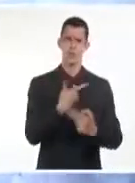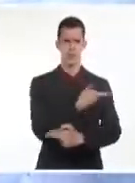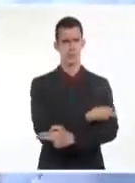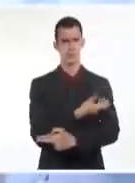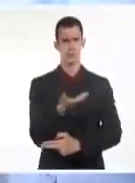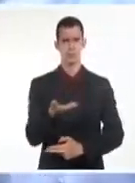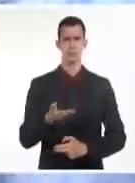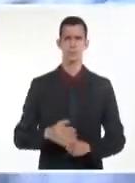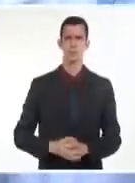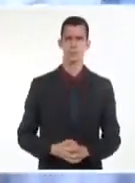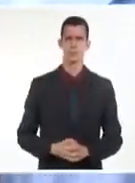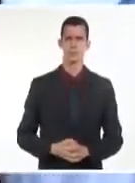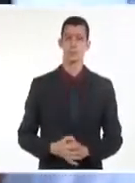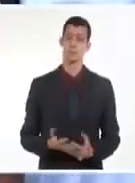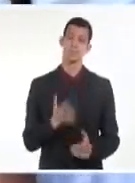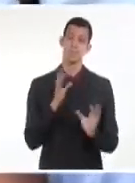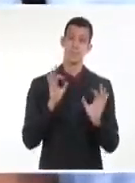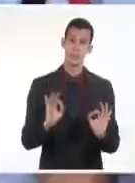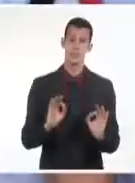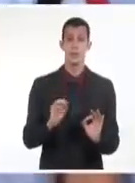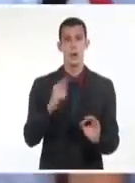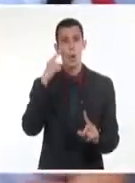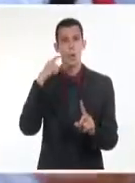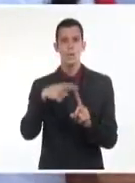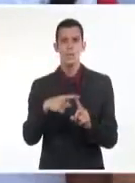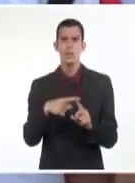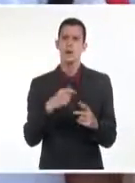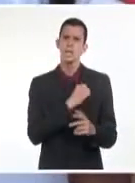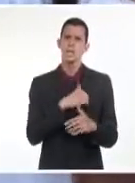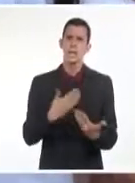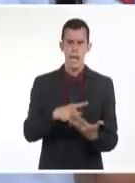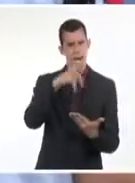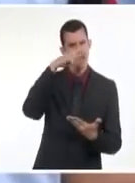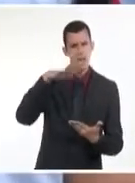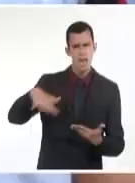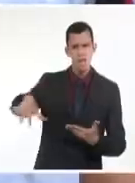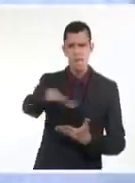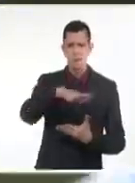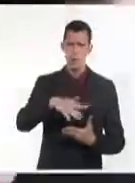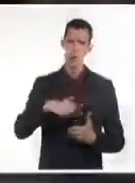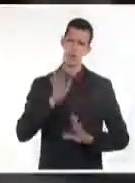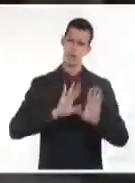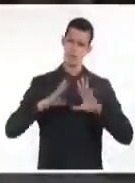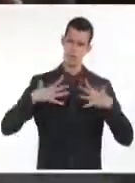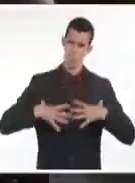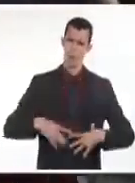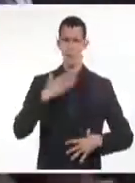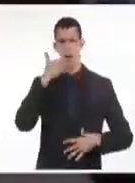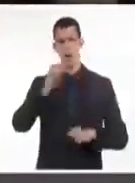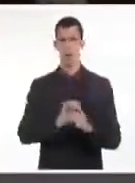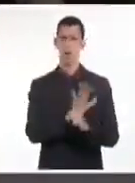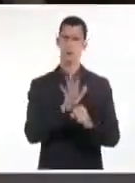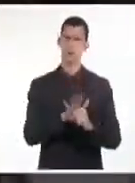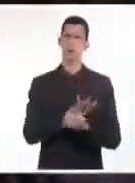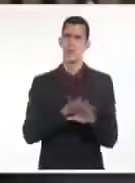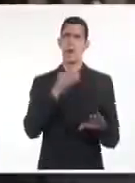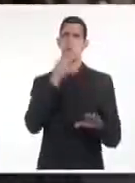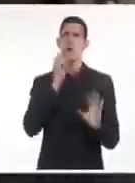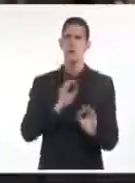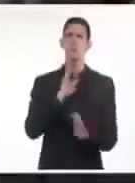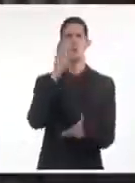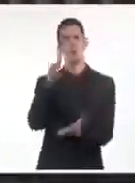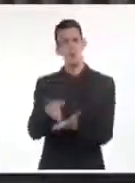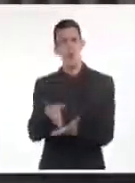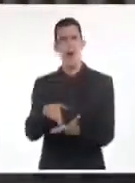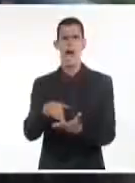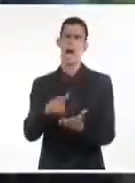Una estrategia para devolver la normalidad a sus vidas, las ansias de retornar a las clases y de continuar con su desarrollo emocional